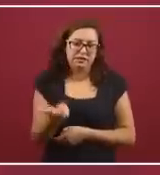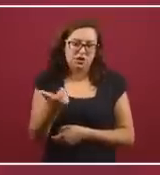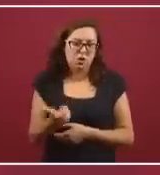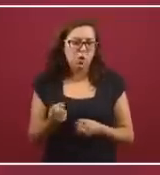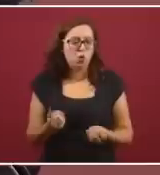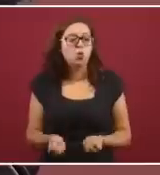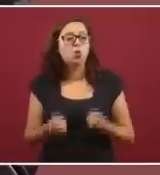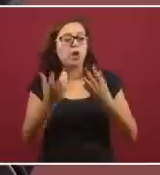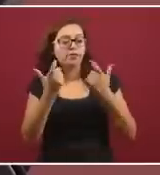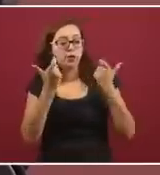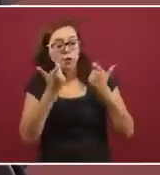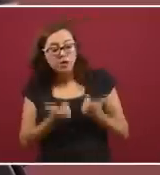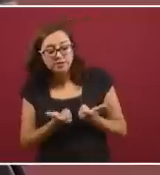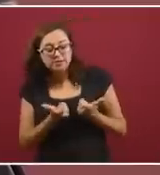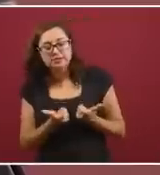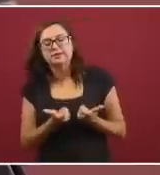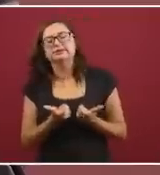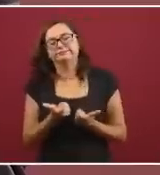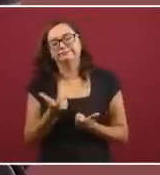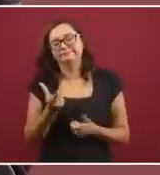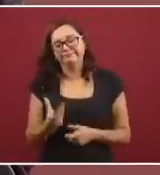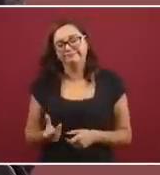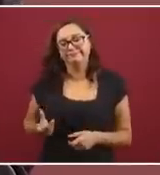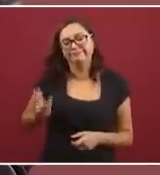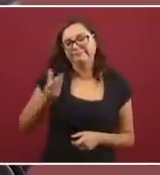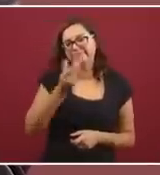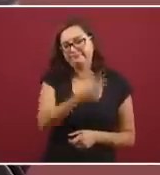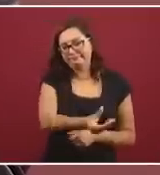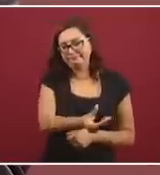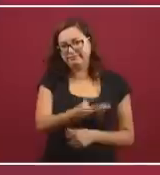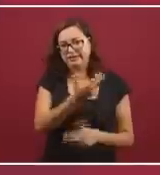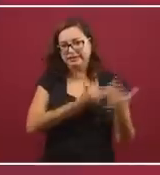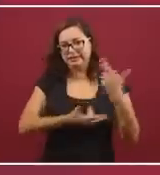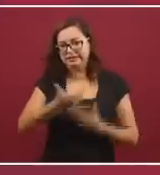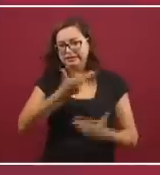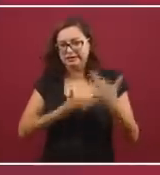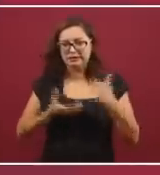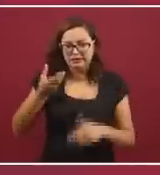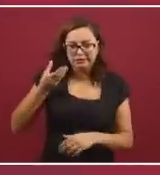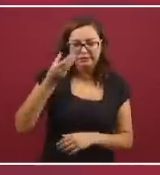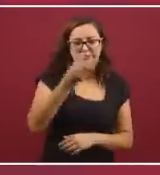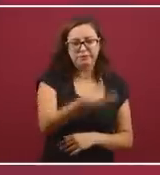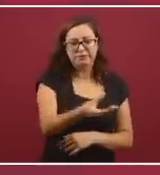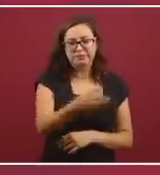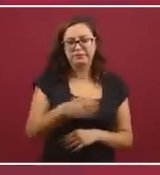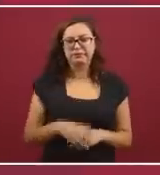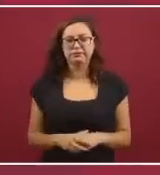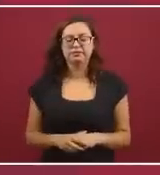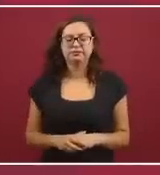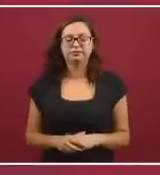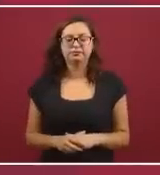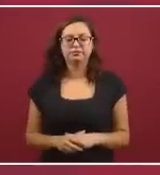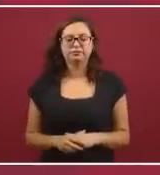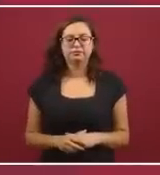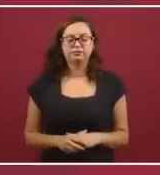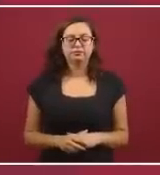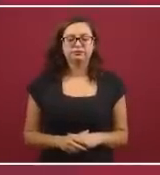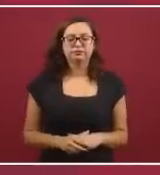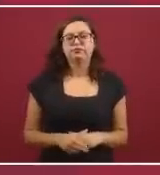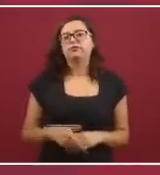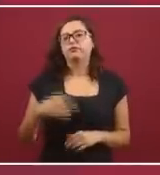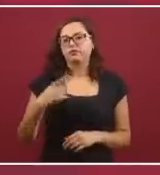esté represento el avalúo pero eso sería